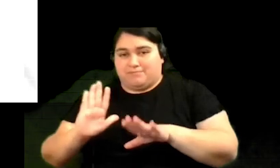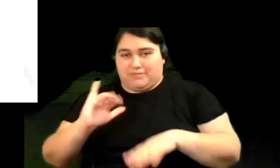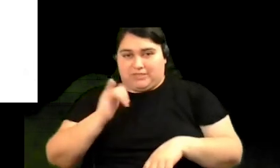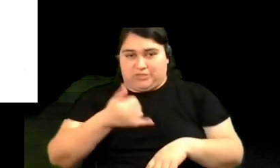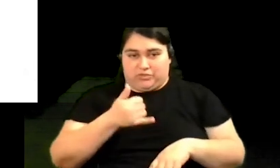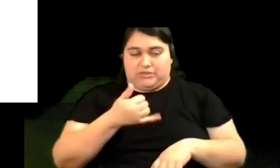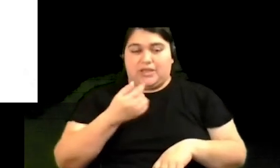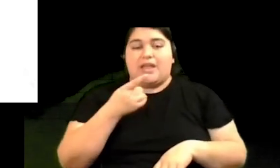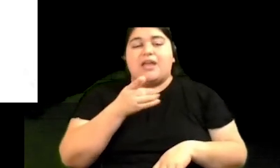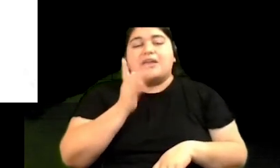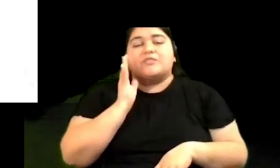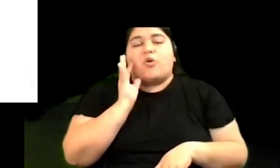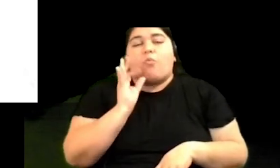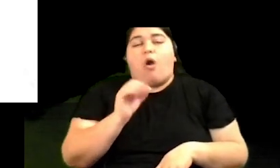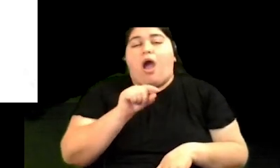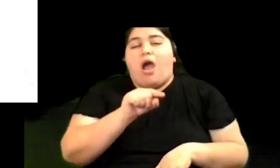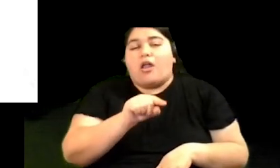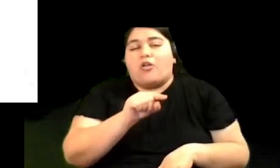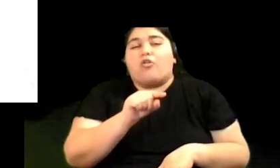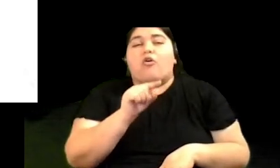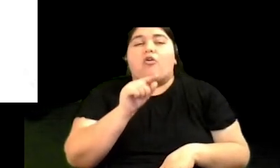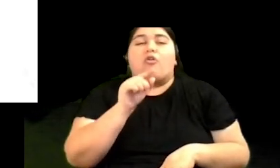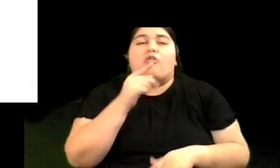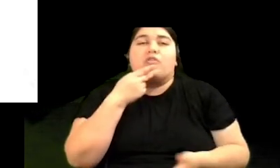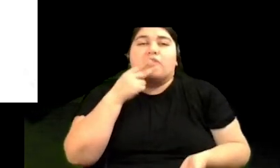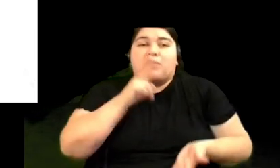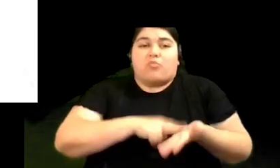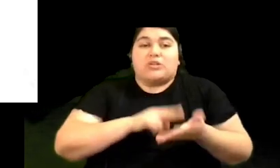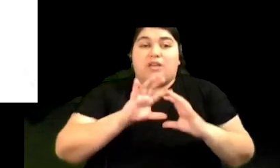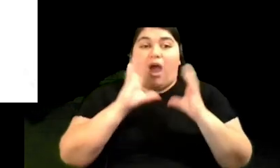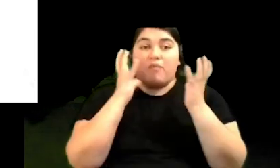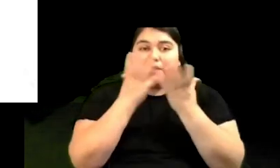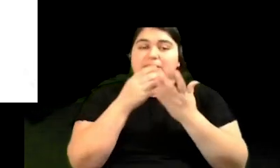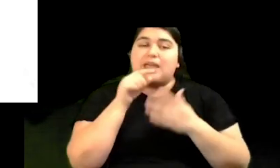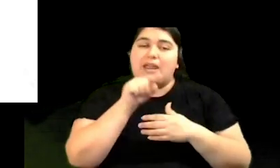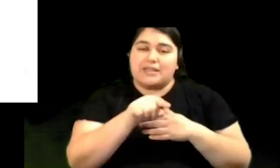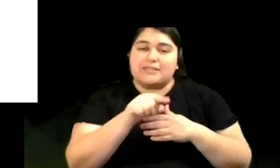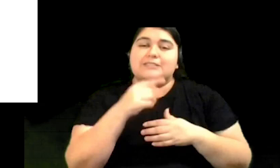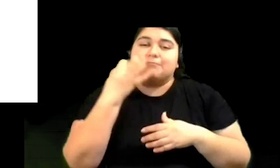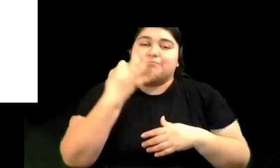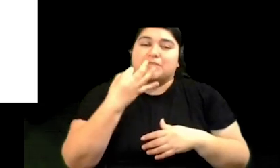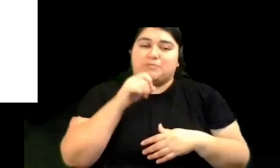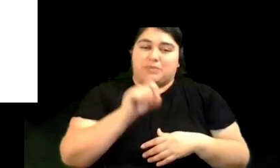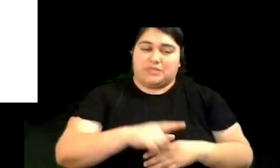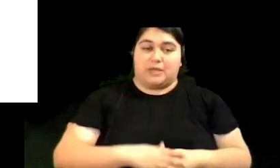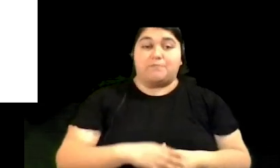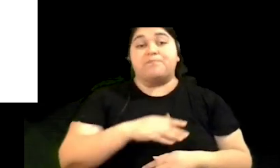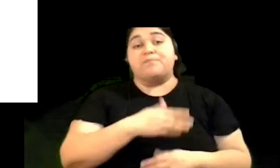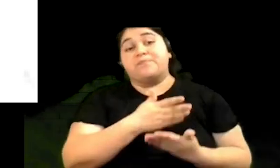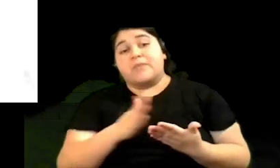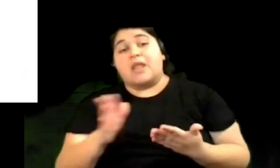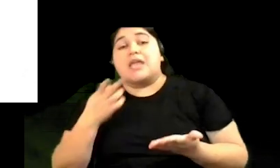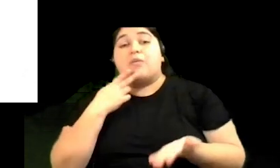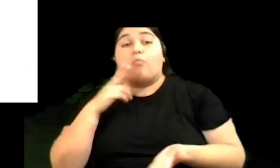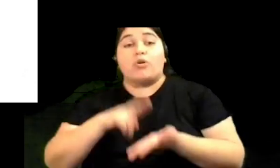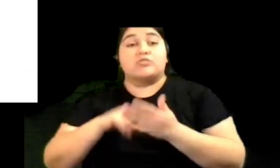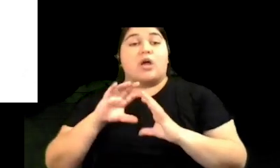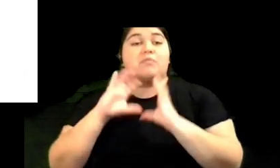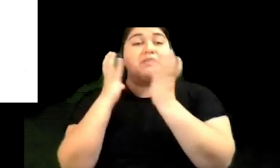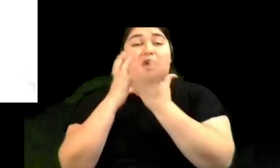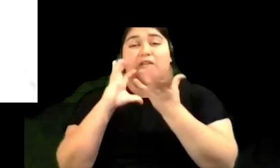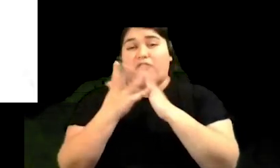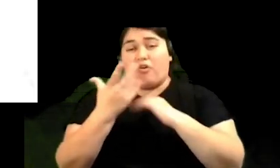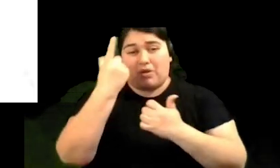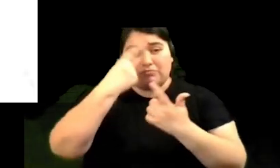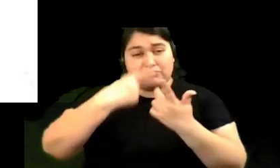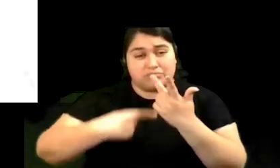algo distintivo en la materia tributaria ambiental. En sí, los impuestos ambientales son de distintos tipos, pueden ser sobre